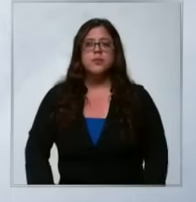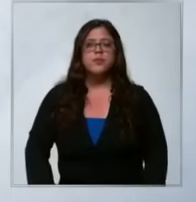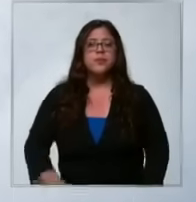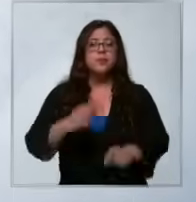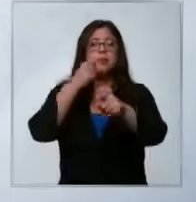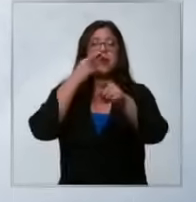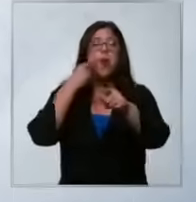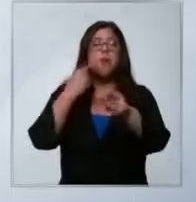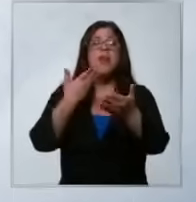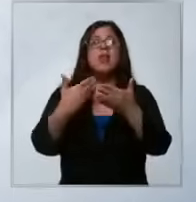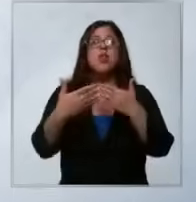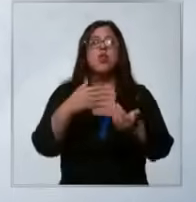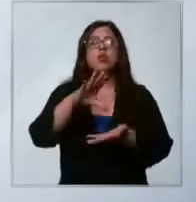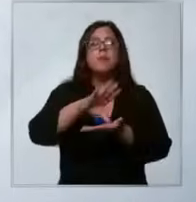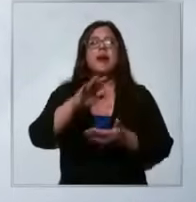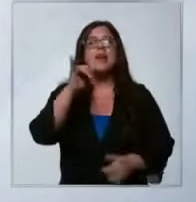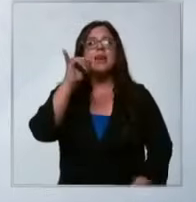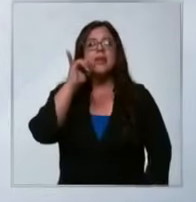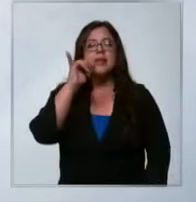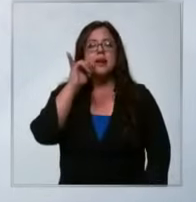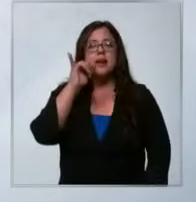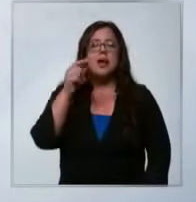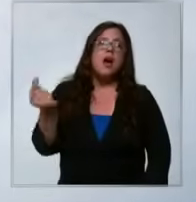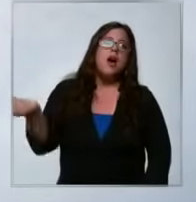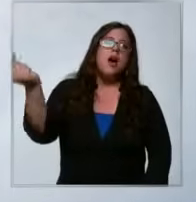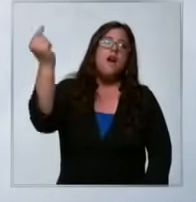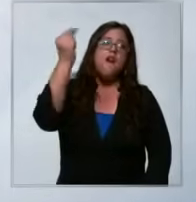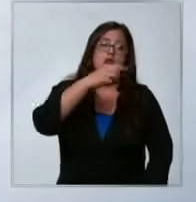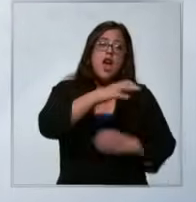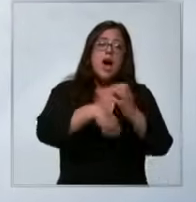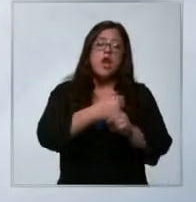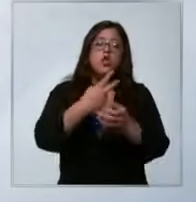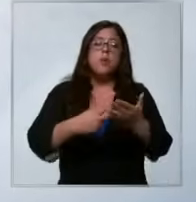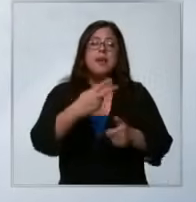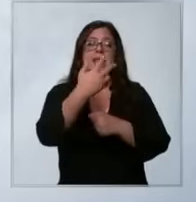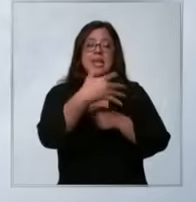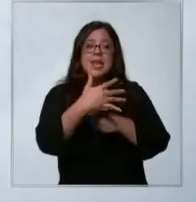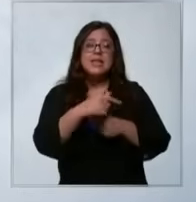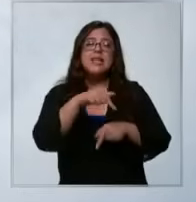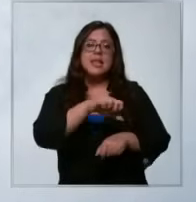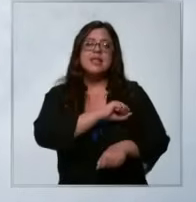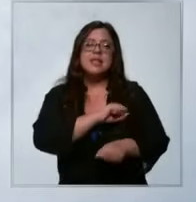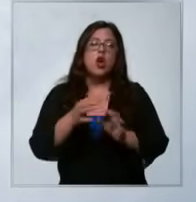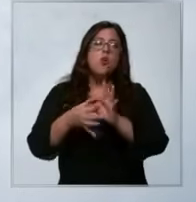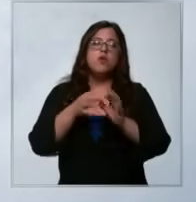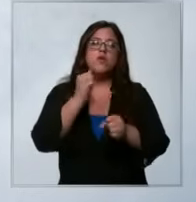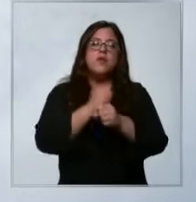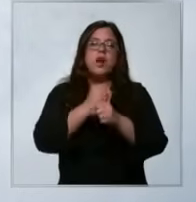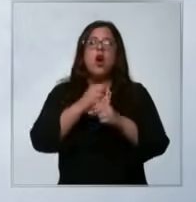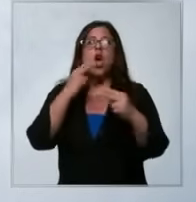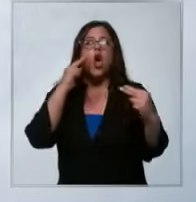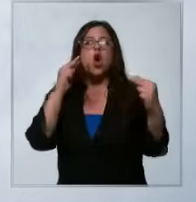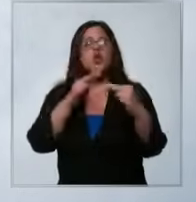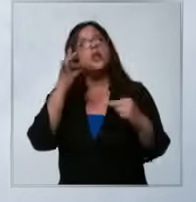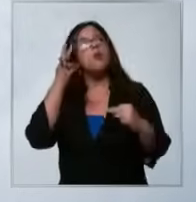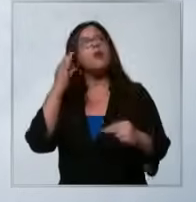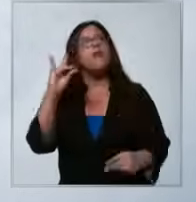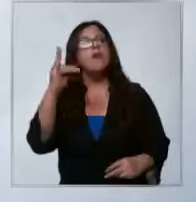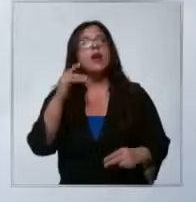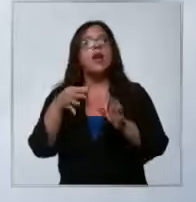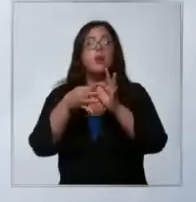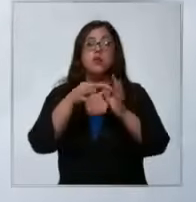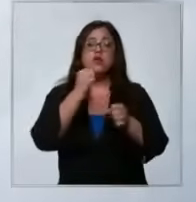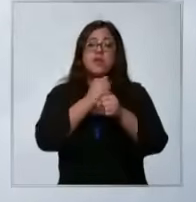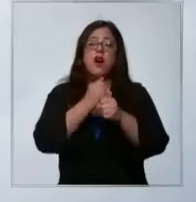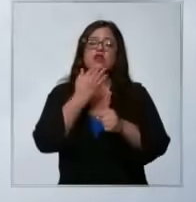Francesco es italiano y llegó a Chile el 2015 por trabajo. Es acá que conoce a Mireya Flores, ciudadana boliviana que también estaba por temas